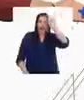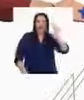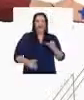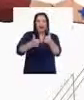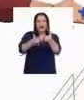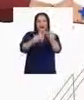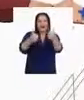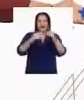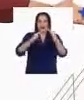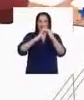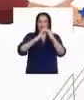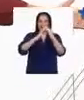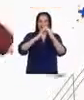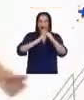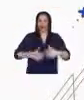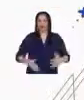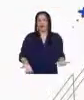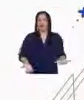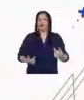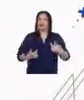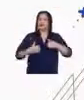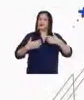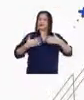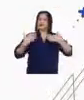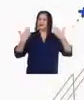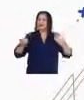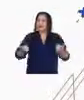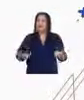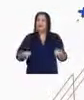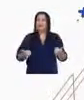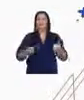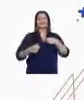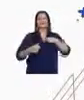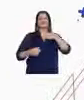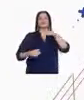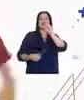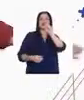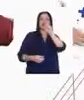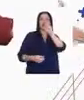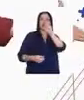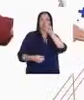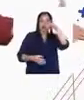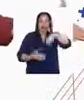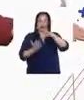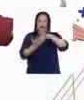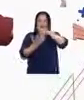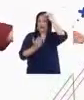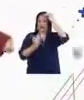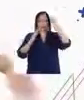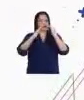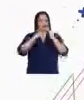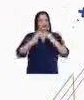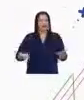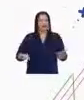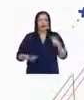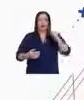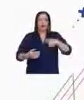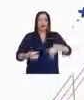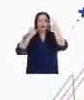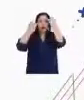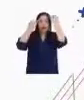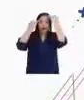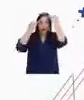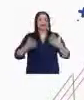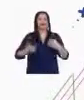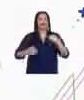¿Cómo están todos en casa? Me alegro. Soy Stephanie Orue y esto es Aprendo en Casa, una iniciativa